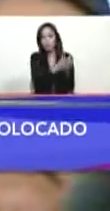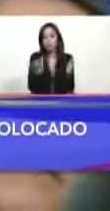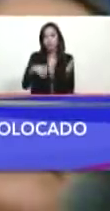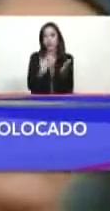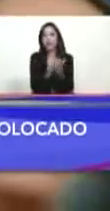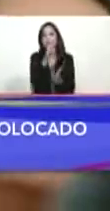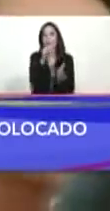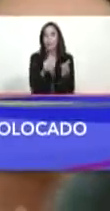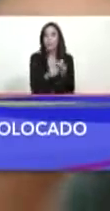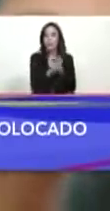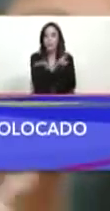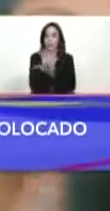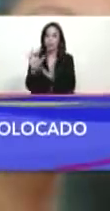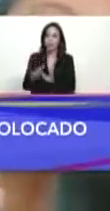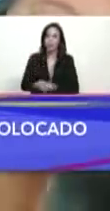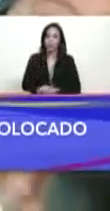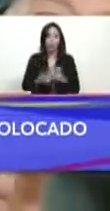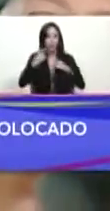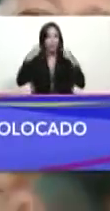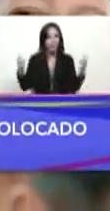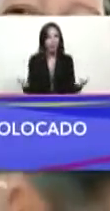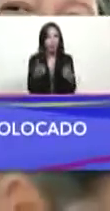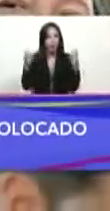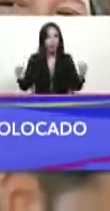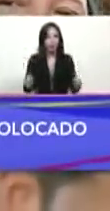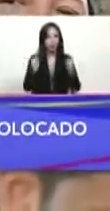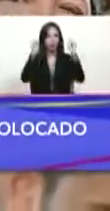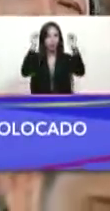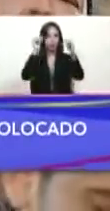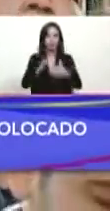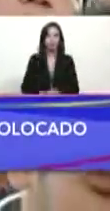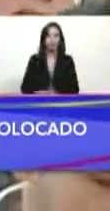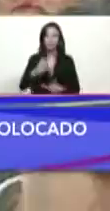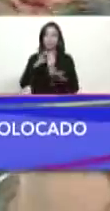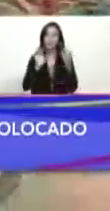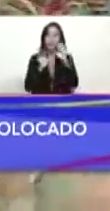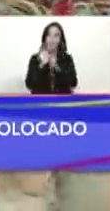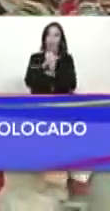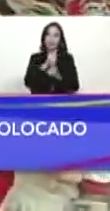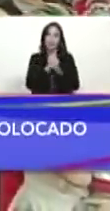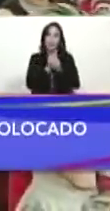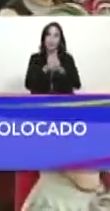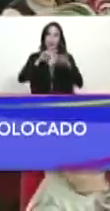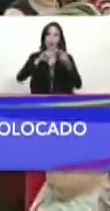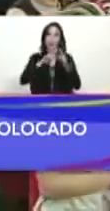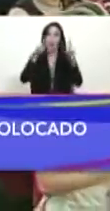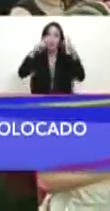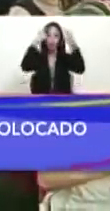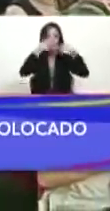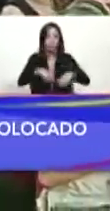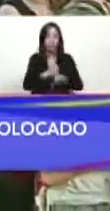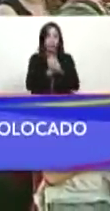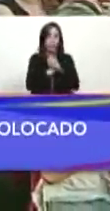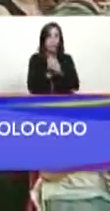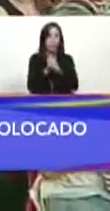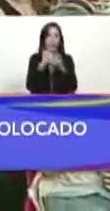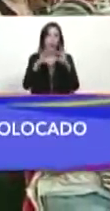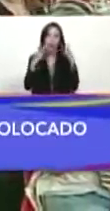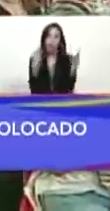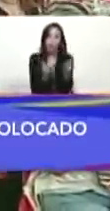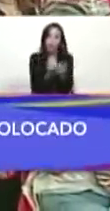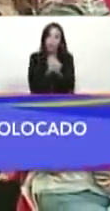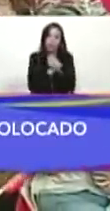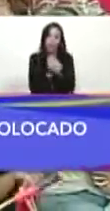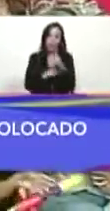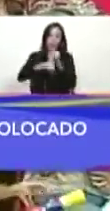2019-2025. De victoria en victoria. Por la patria, por la paz, por el amor. Por el amor,